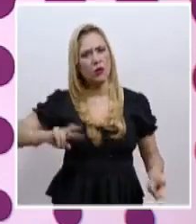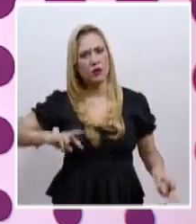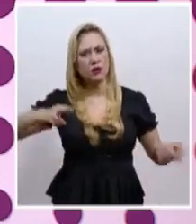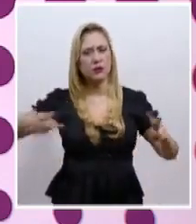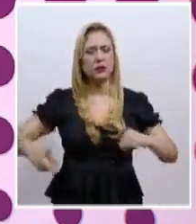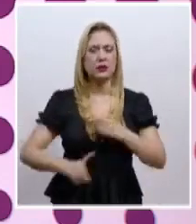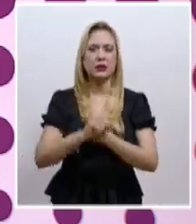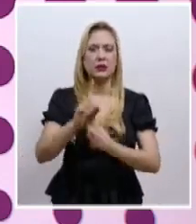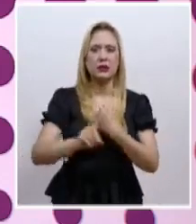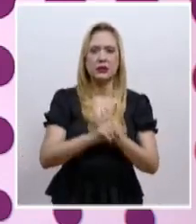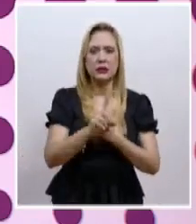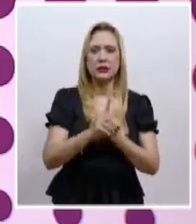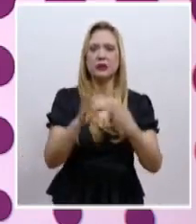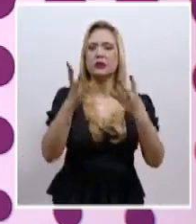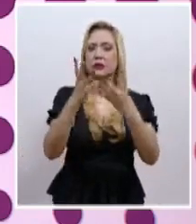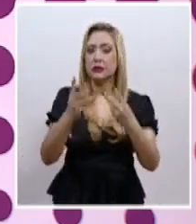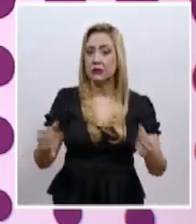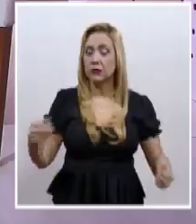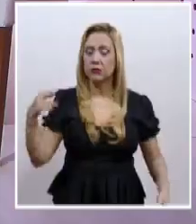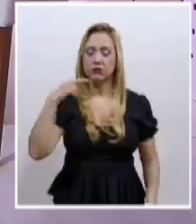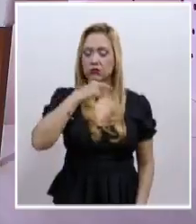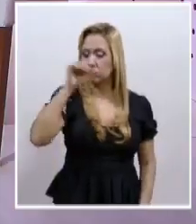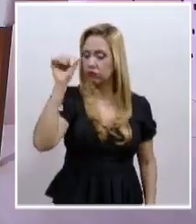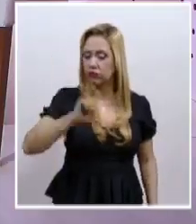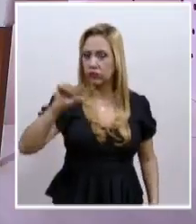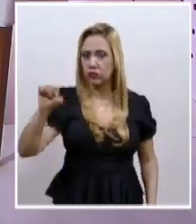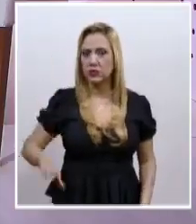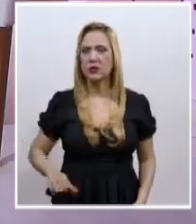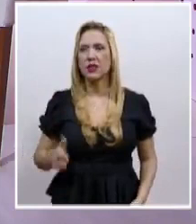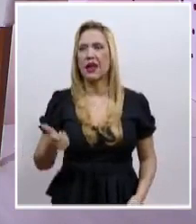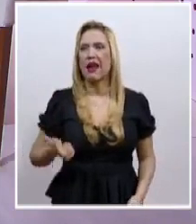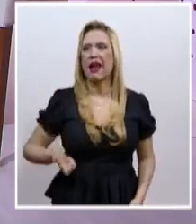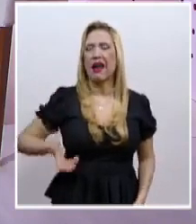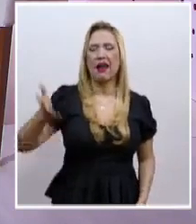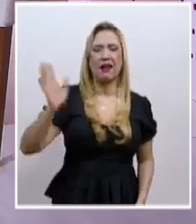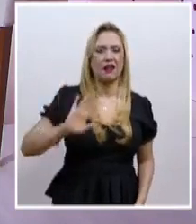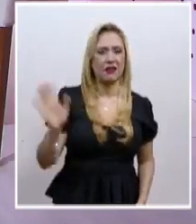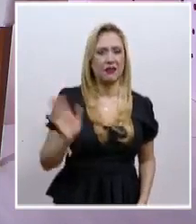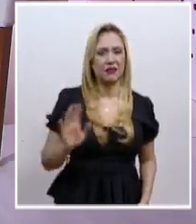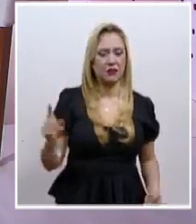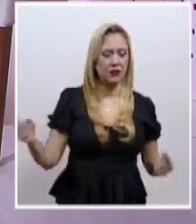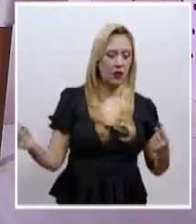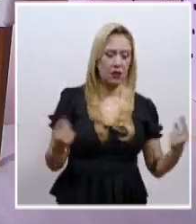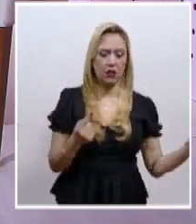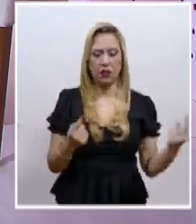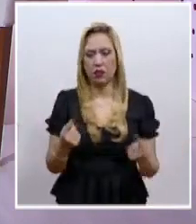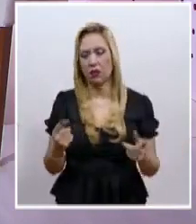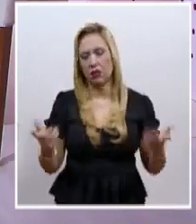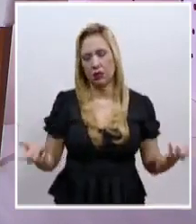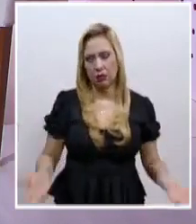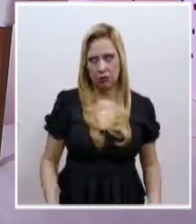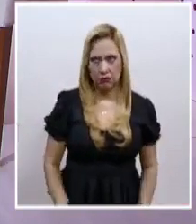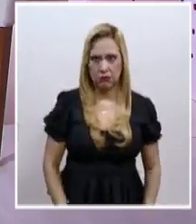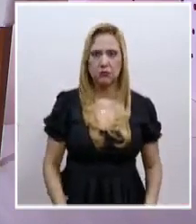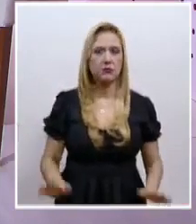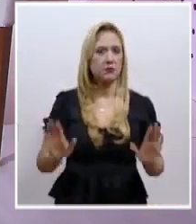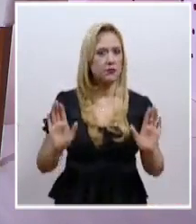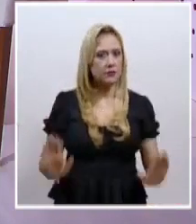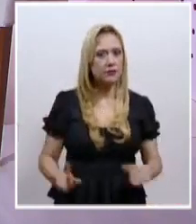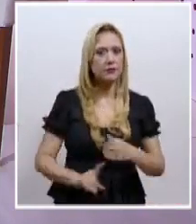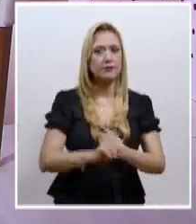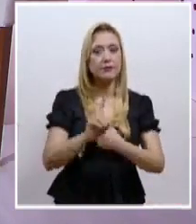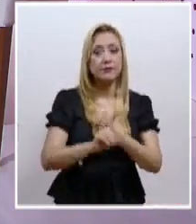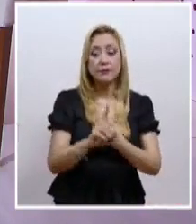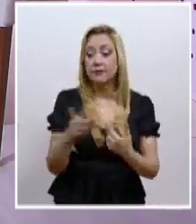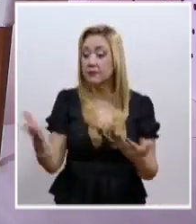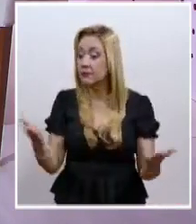solución de conflictos que sean eficaces y que no cuesten tanto a ambas partes. Es decir, la idea de la reforma en el lado de los